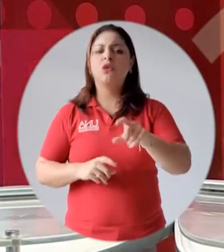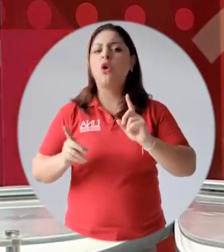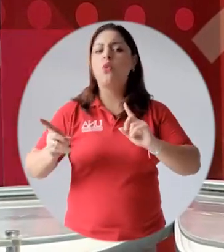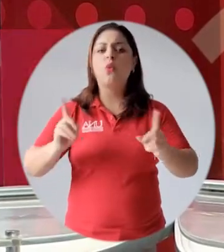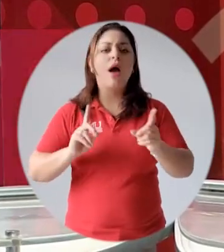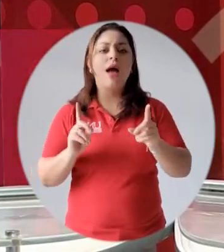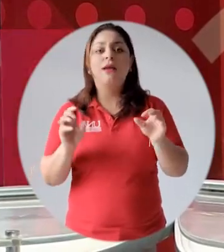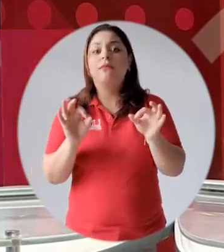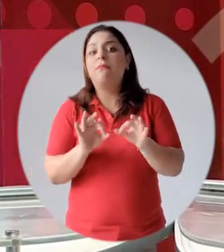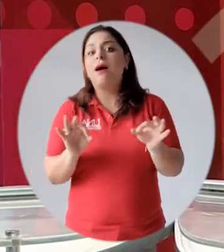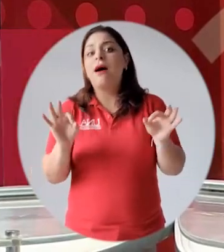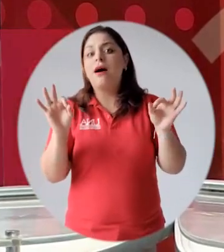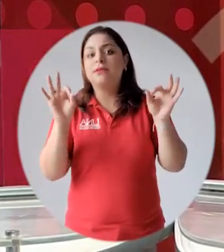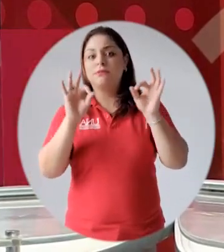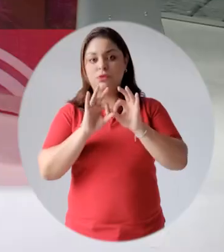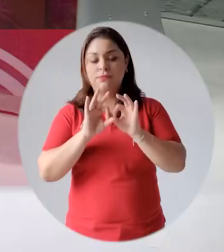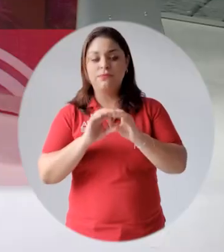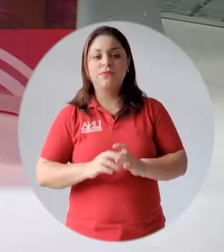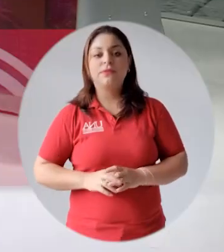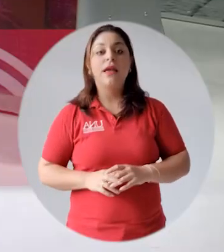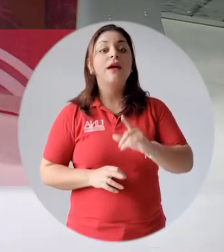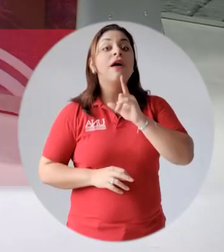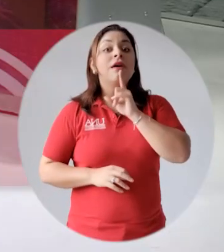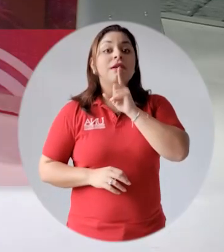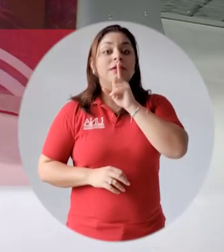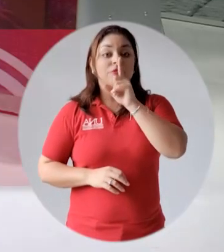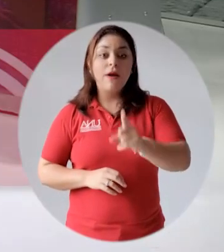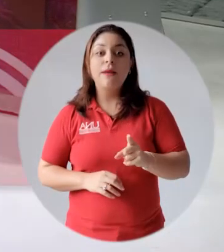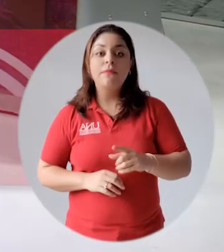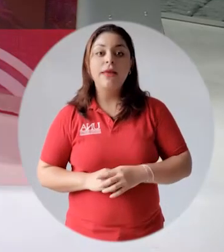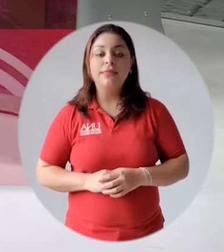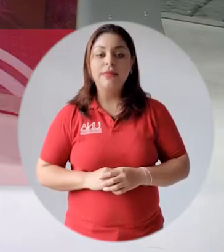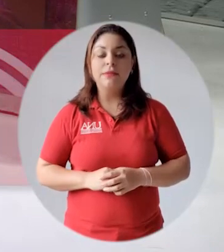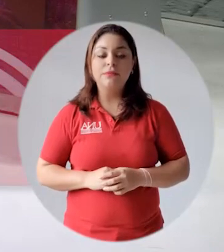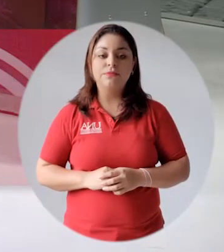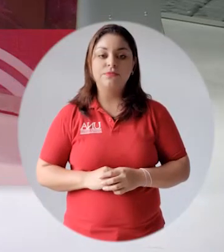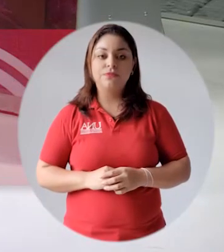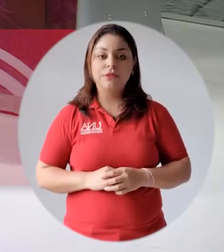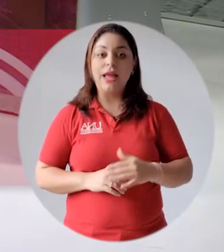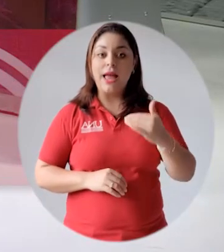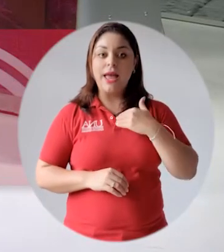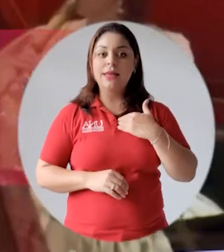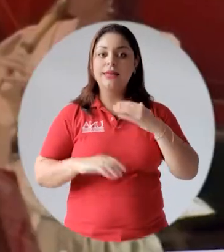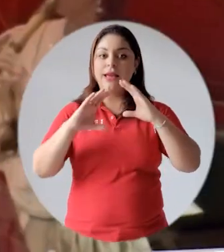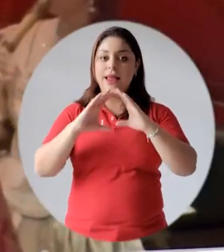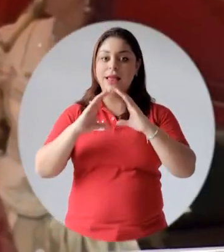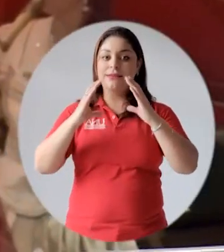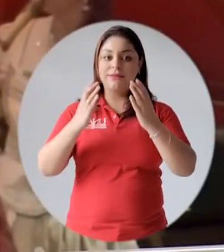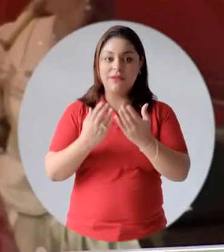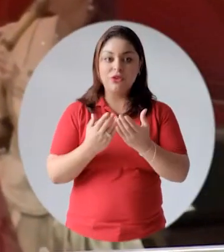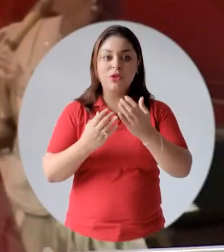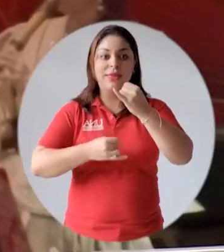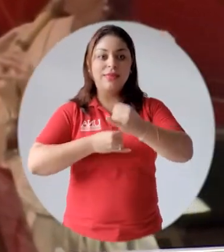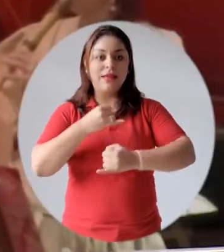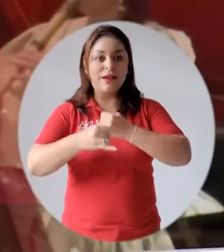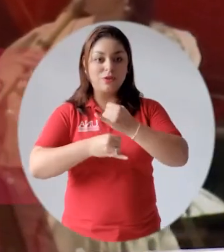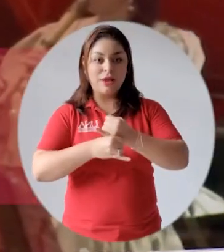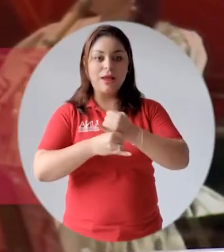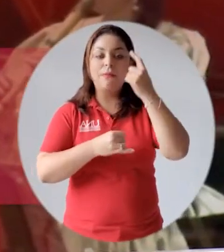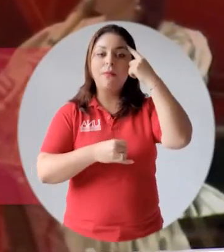más importantes? Realmente el cuestionario parte de una